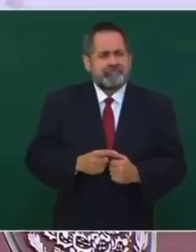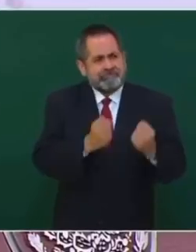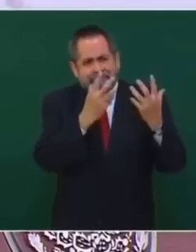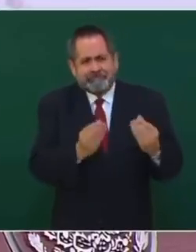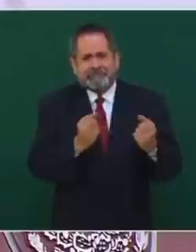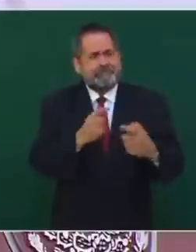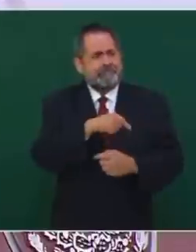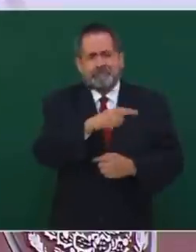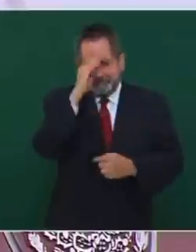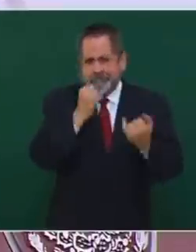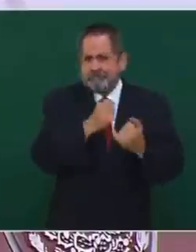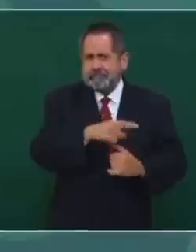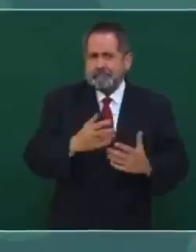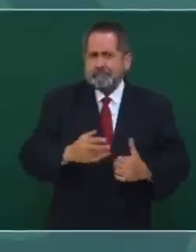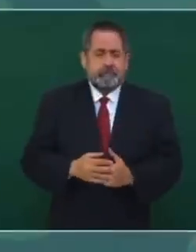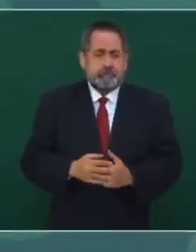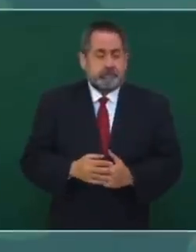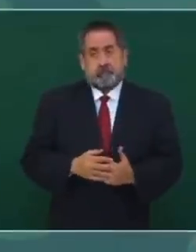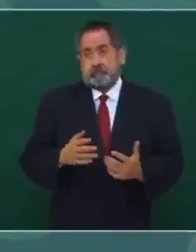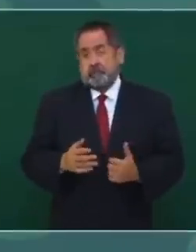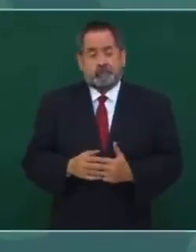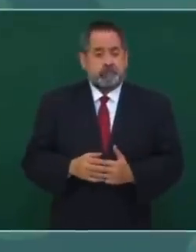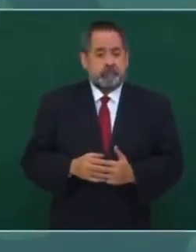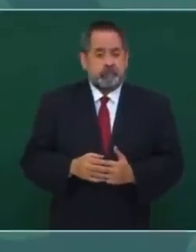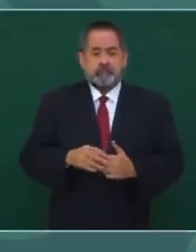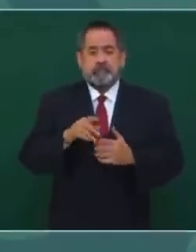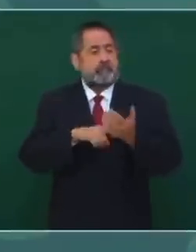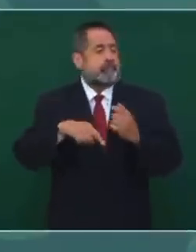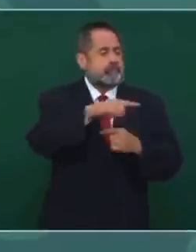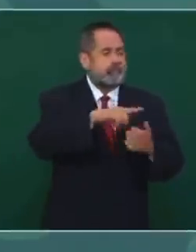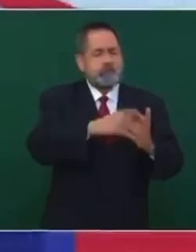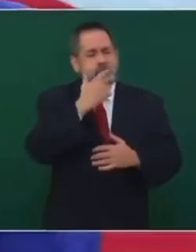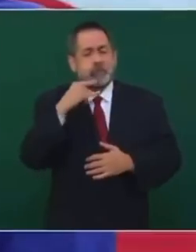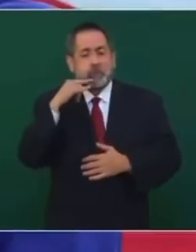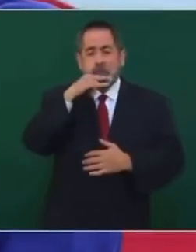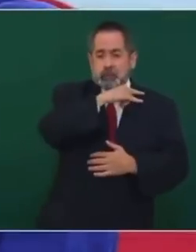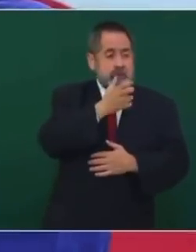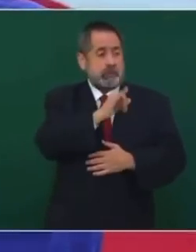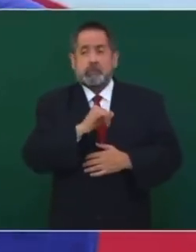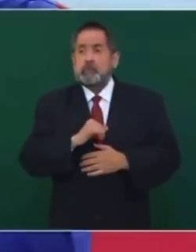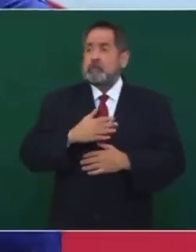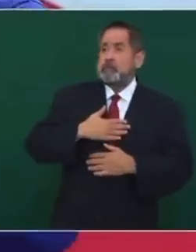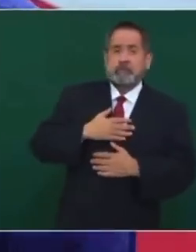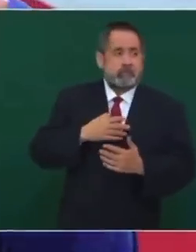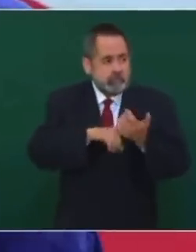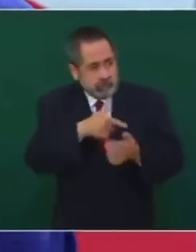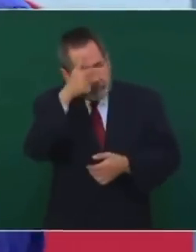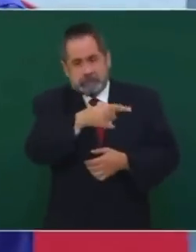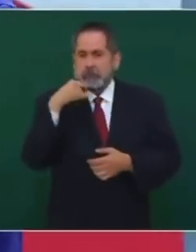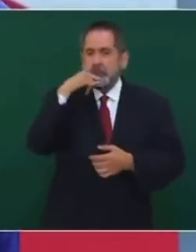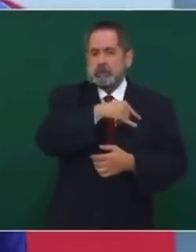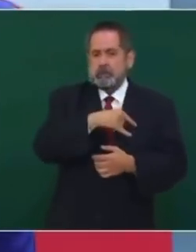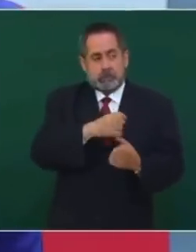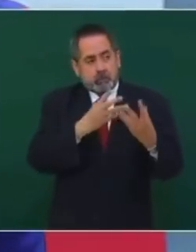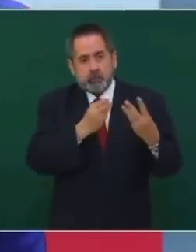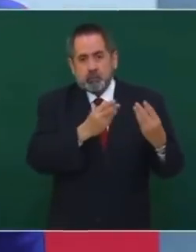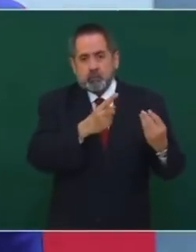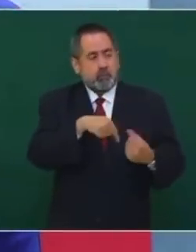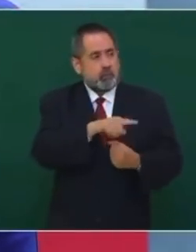pocos. Esto de que se tiene como doctrina la hipocresía, pues es